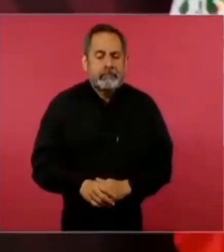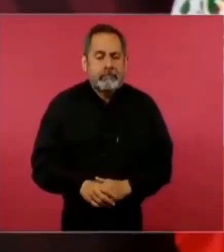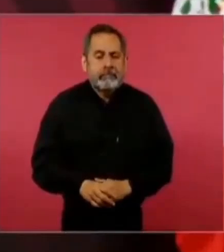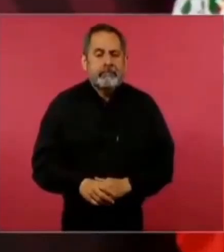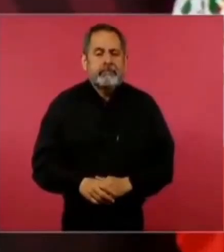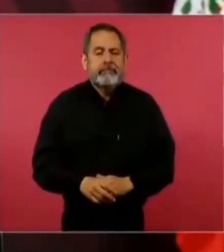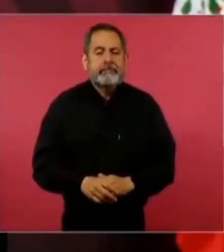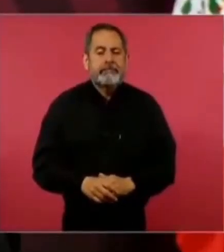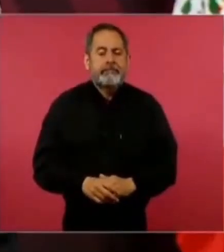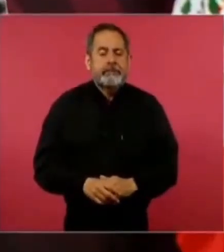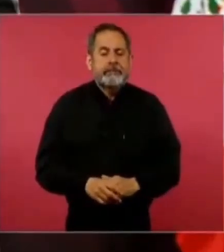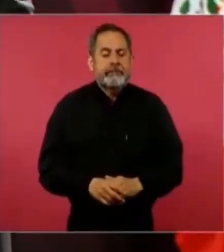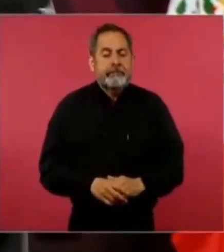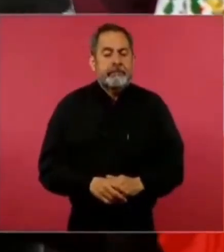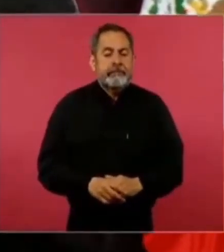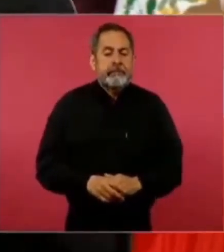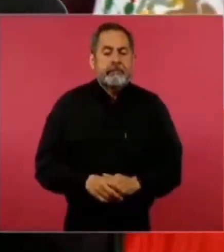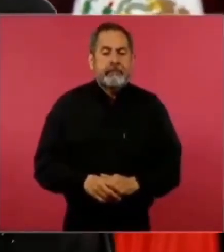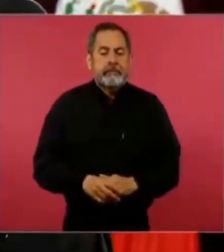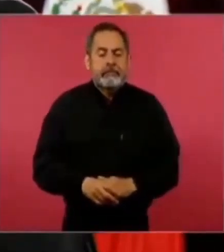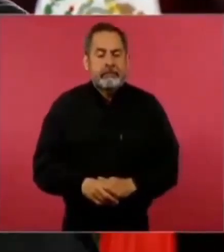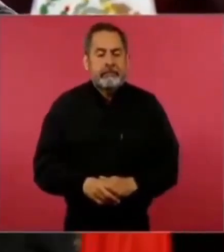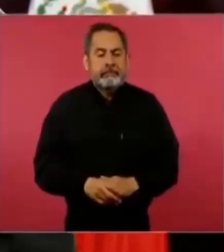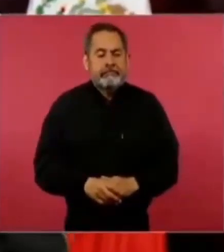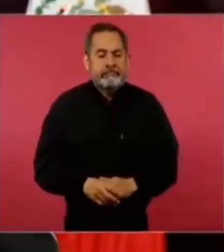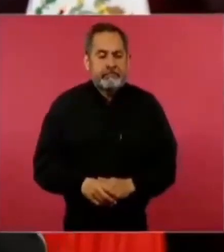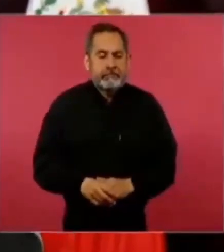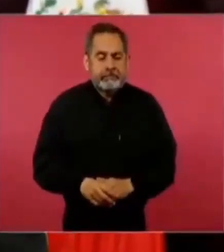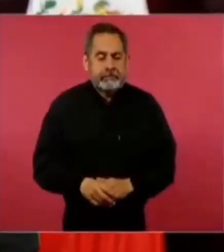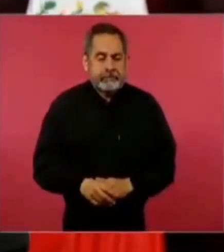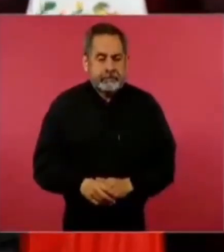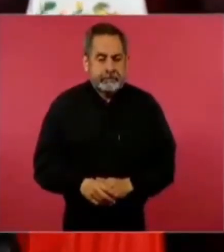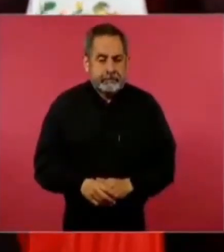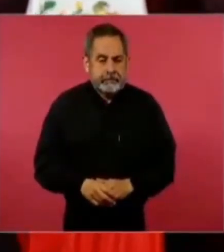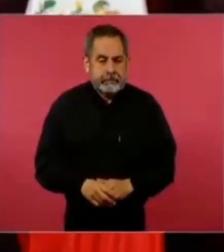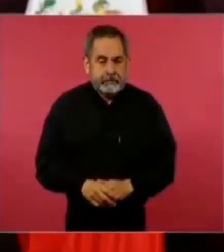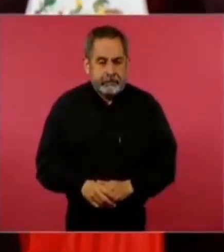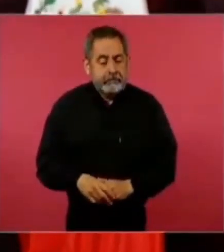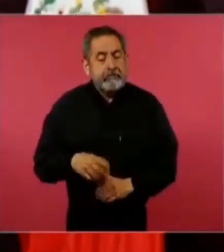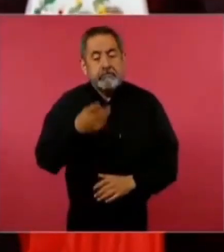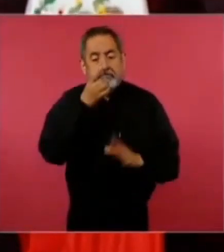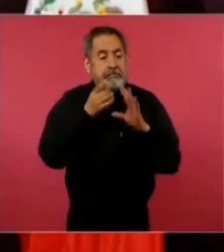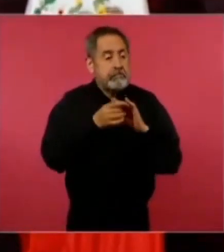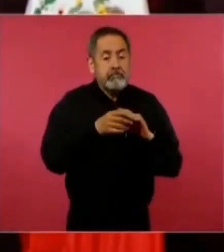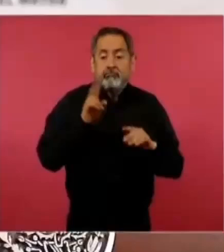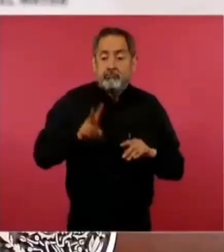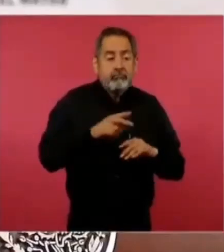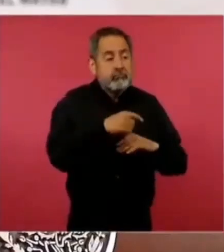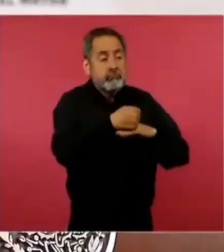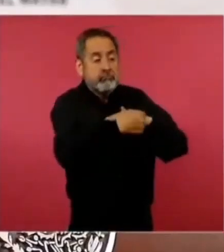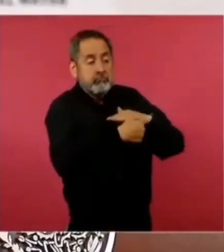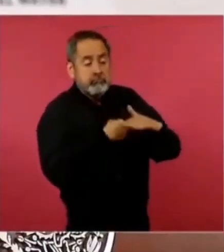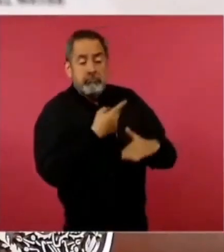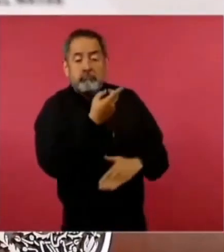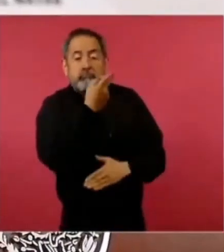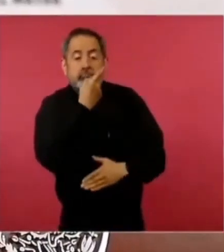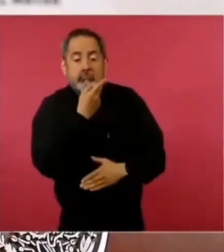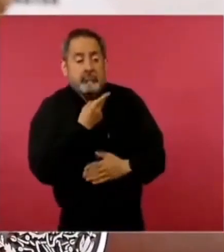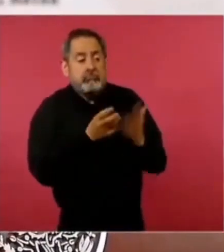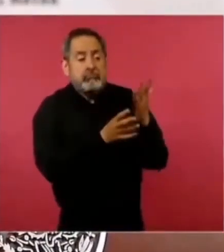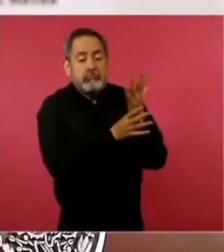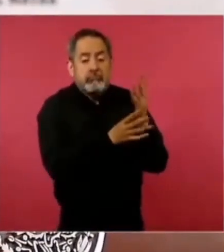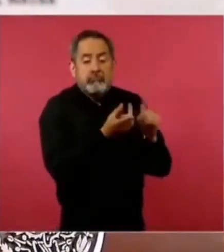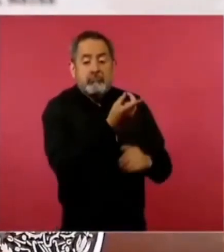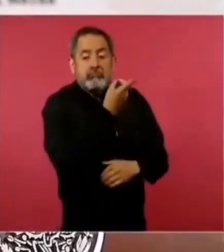Entonces cuando dice no tengo una fuente que es la que me da